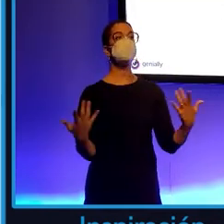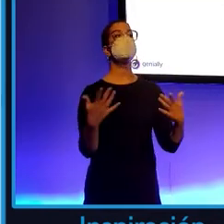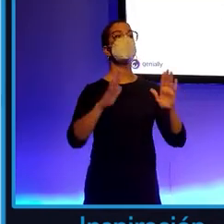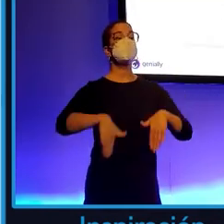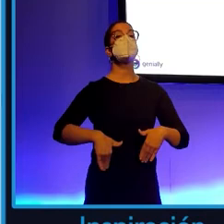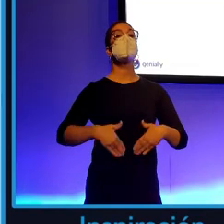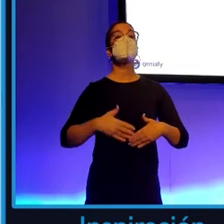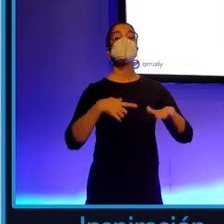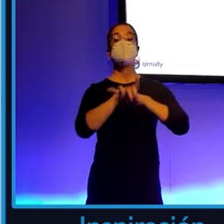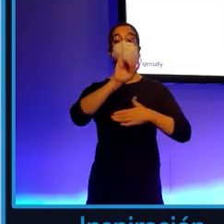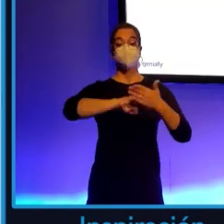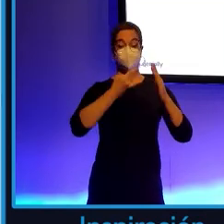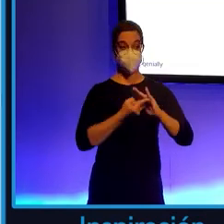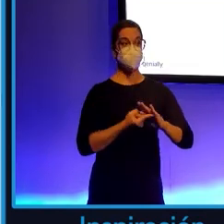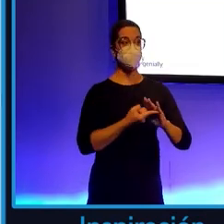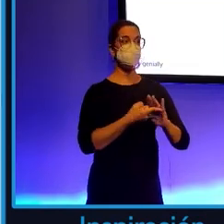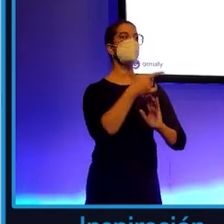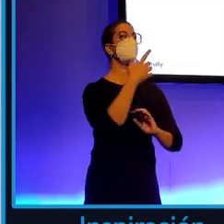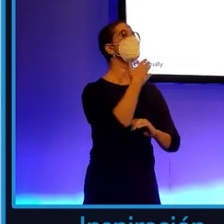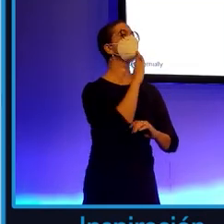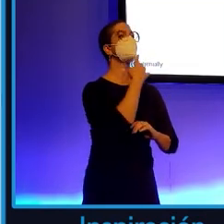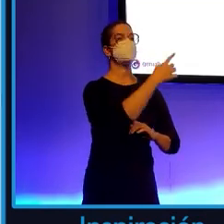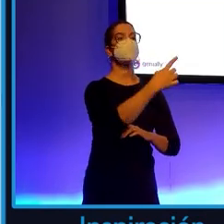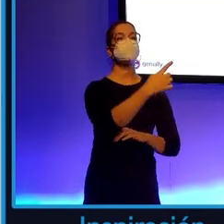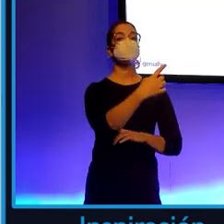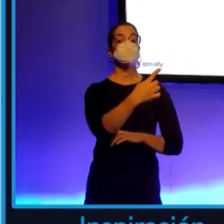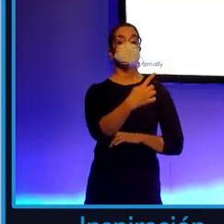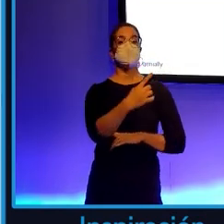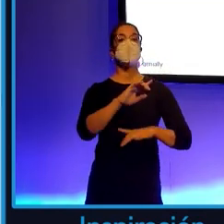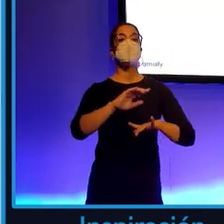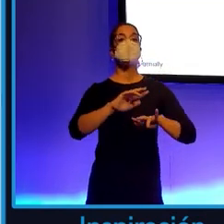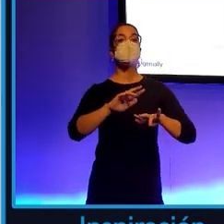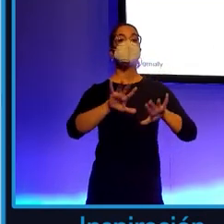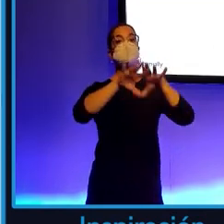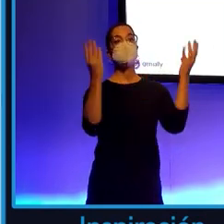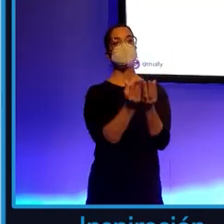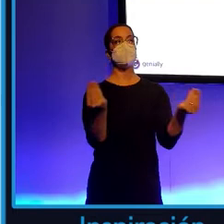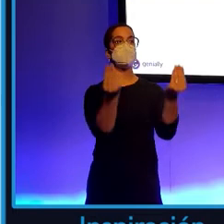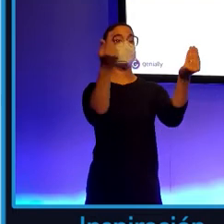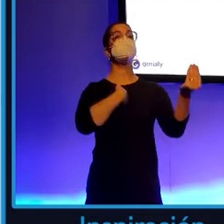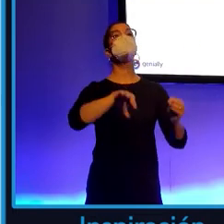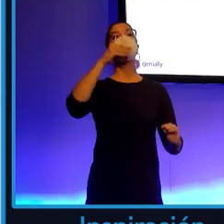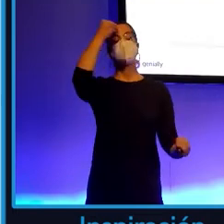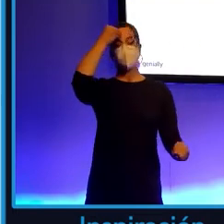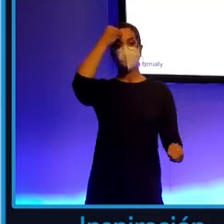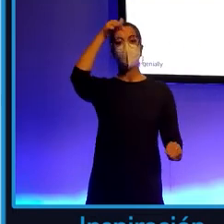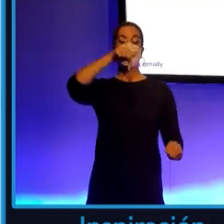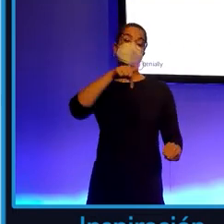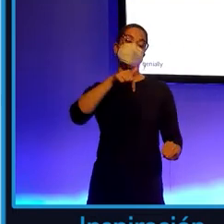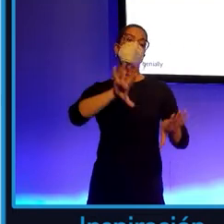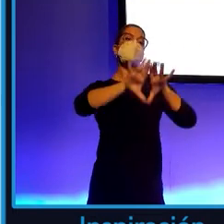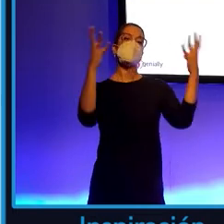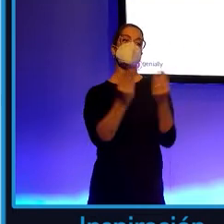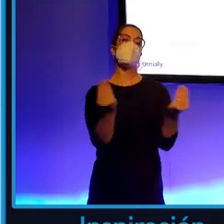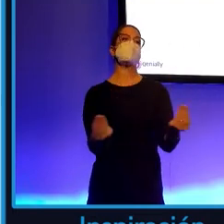esos avances tecnológicos como tú estabas comentando el que permita que este mundo vaya mejor yo soy de las que pienso que este mundo va a ir a mejor